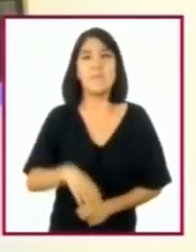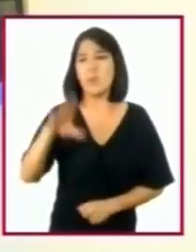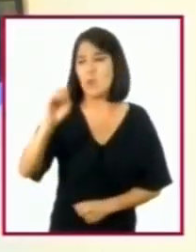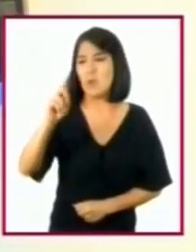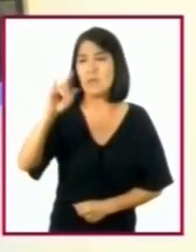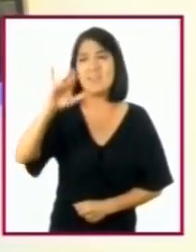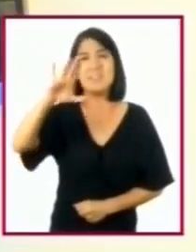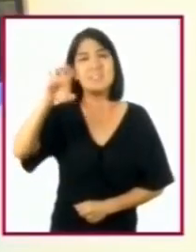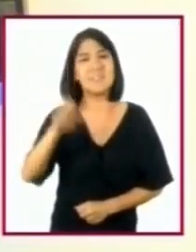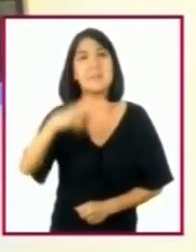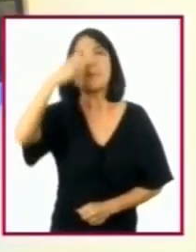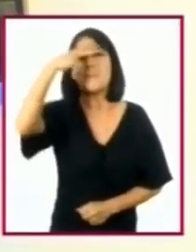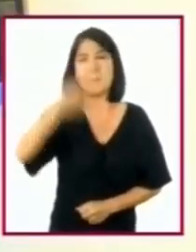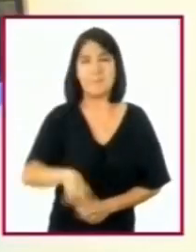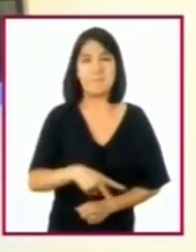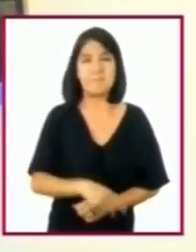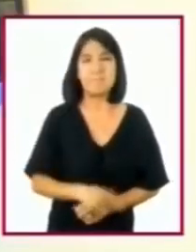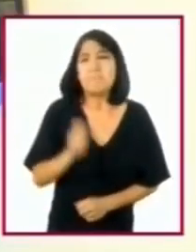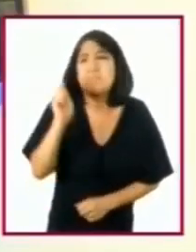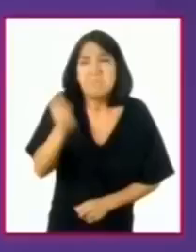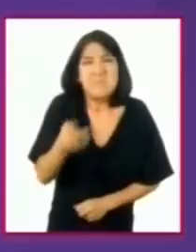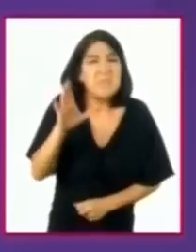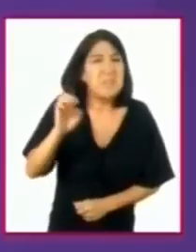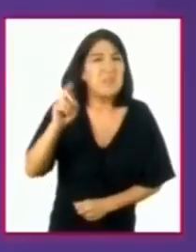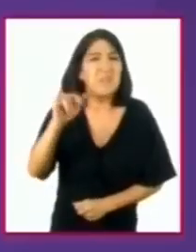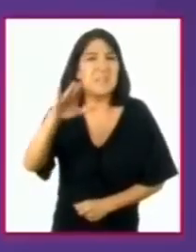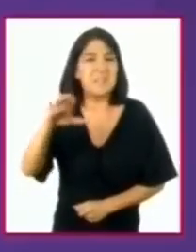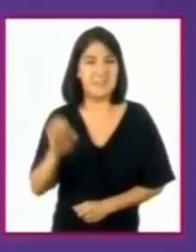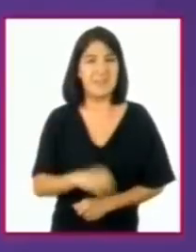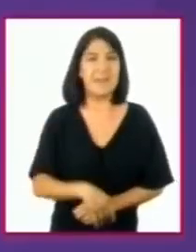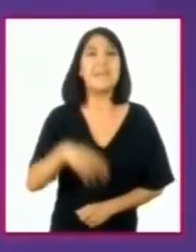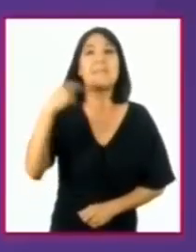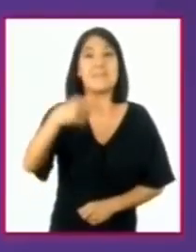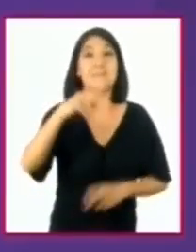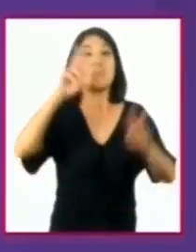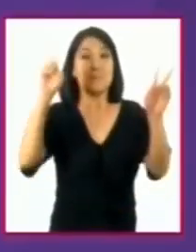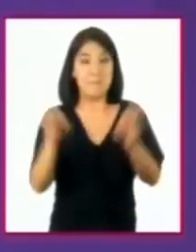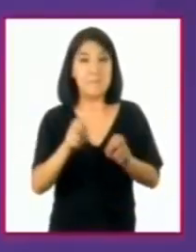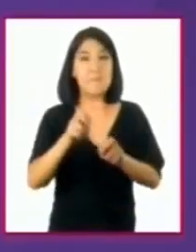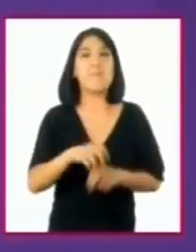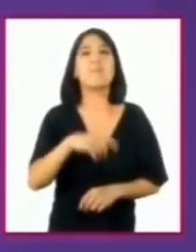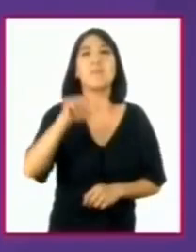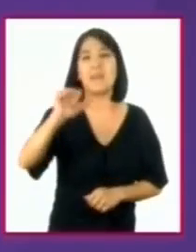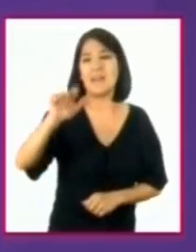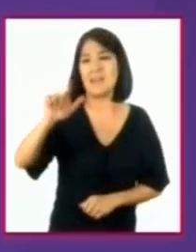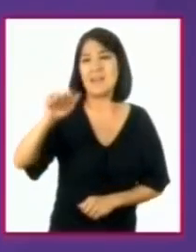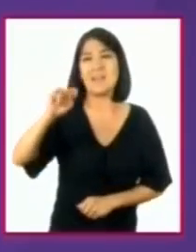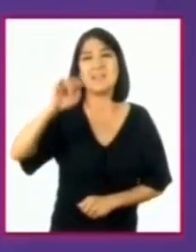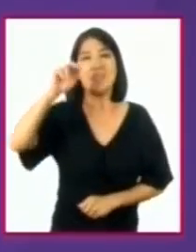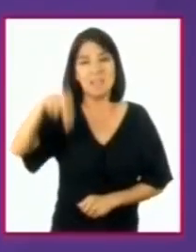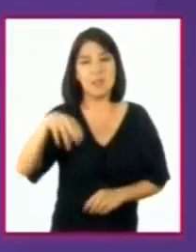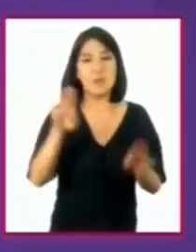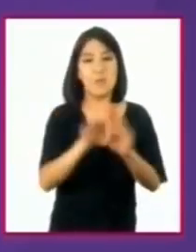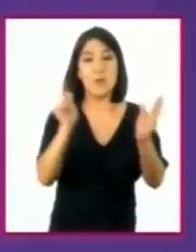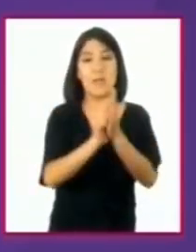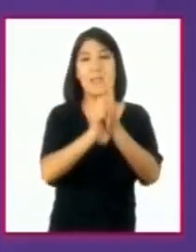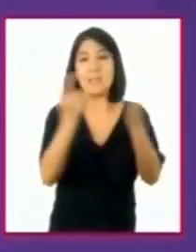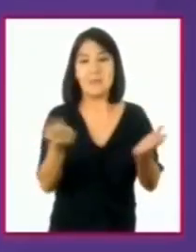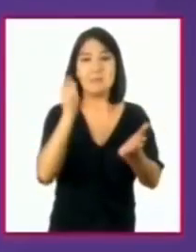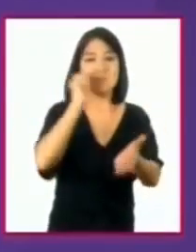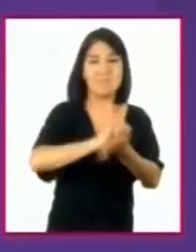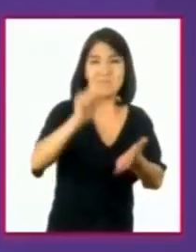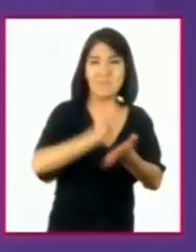códices mexicanos. ¿Qué son los códices? Se llama códices, del latín codex, libro manuscrito, a